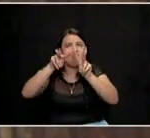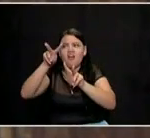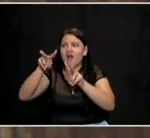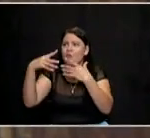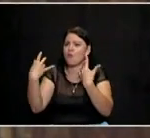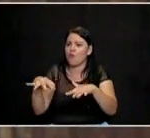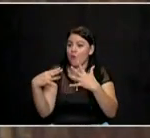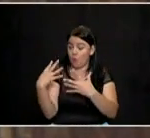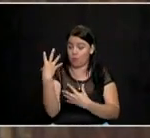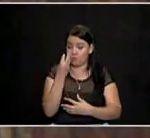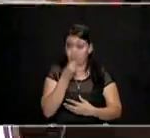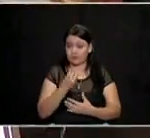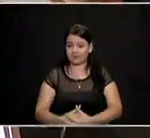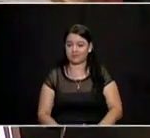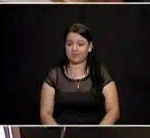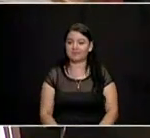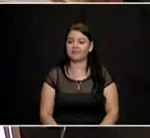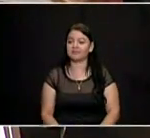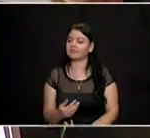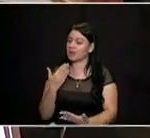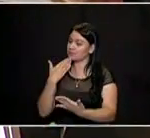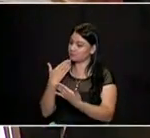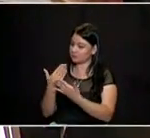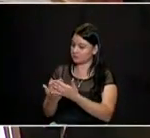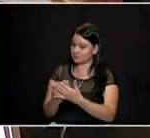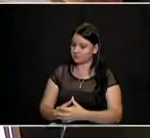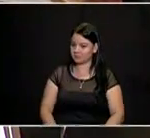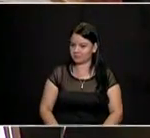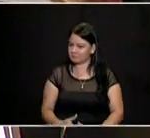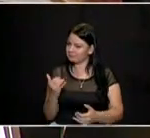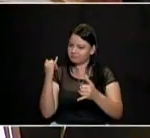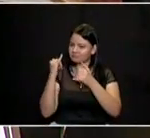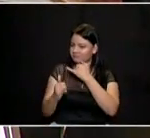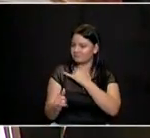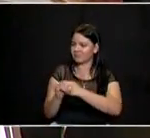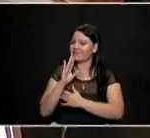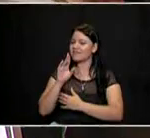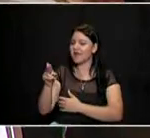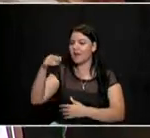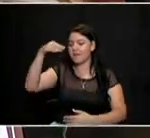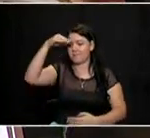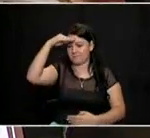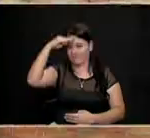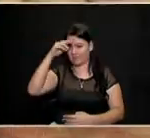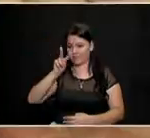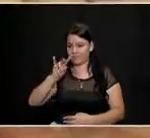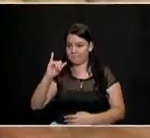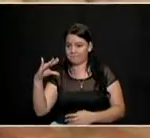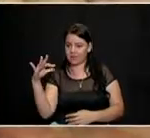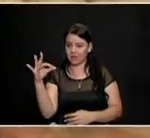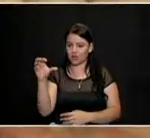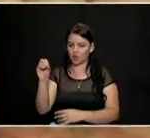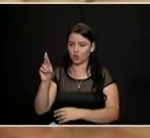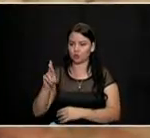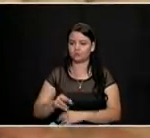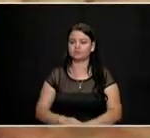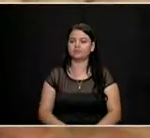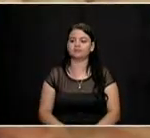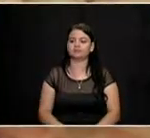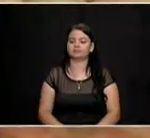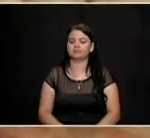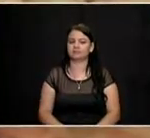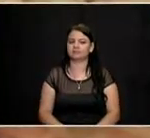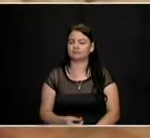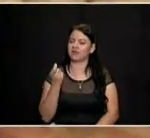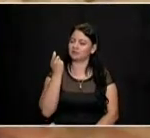en la ciudad de medellín muchísimas gracias candidatos concluye esta ronda víctor correa hace algunos días un grupo de